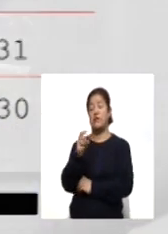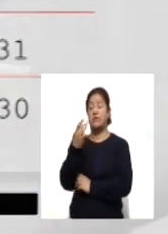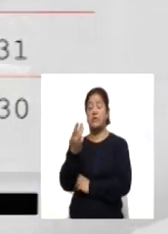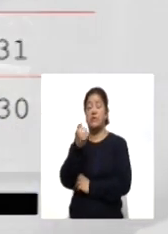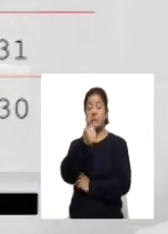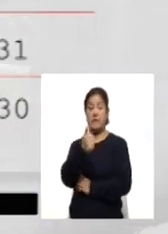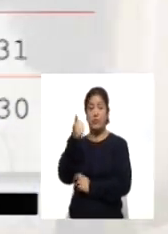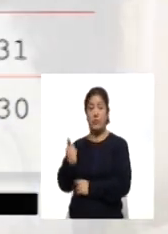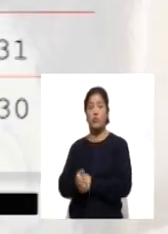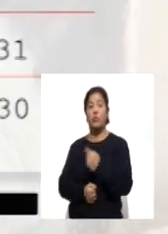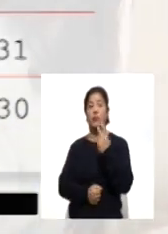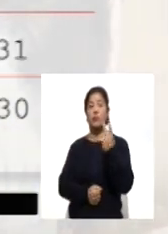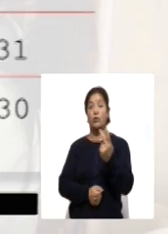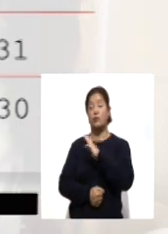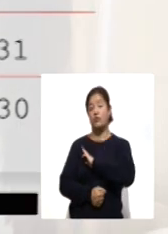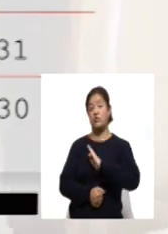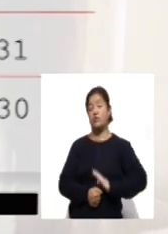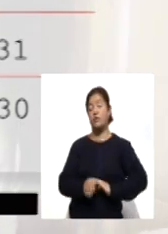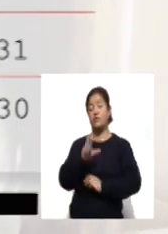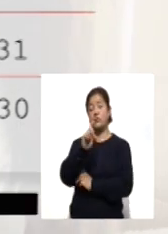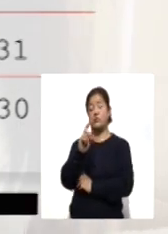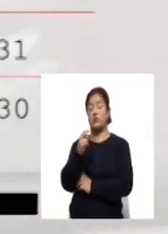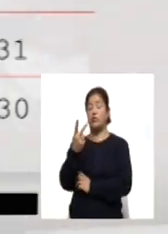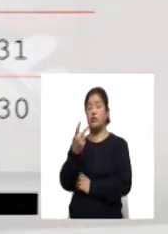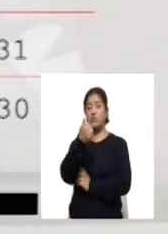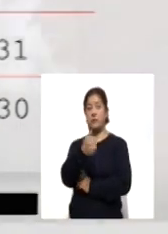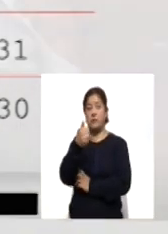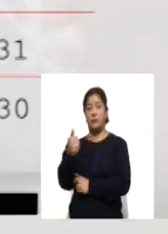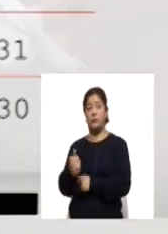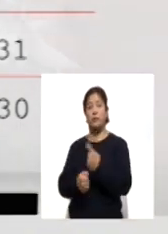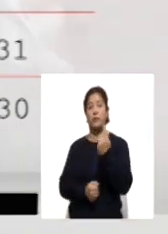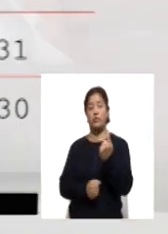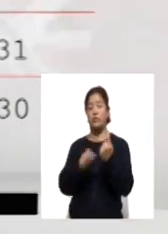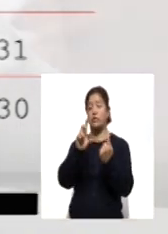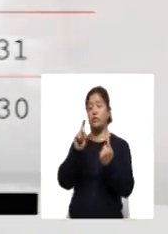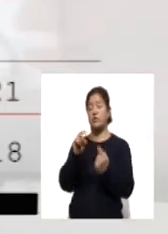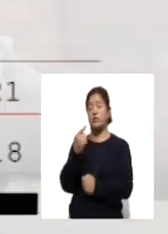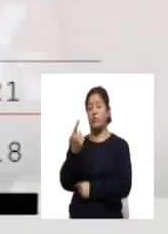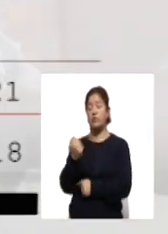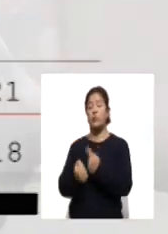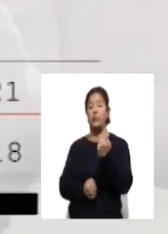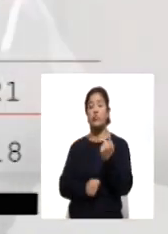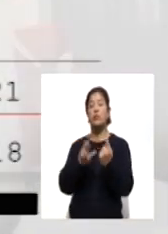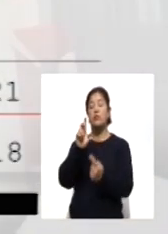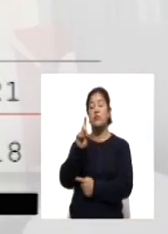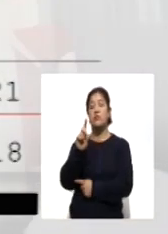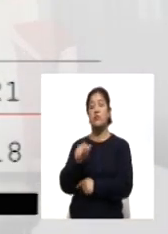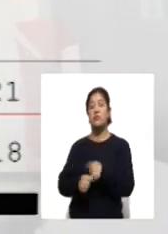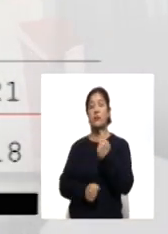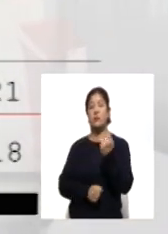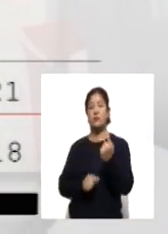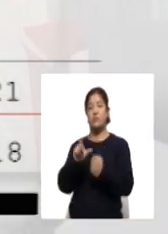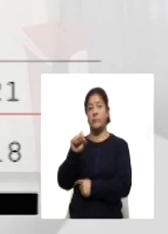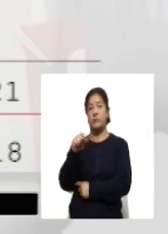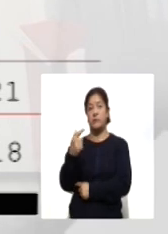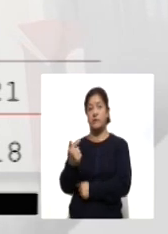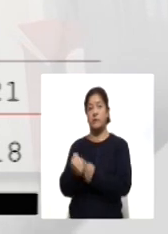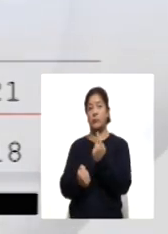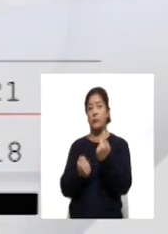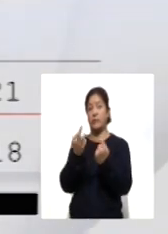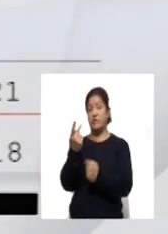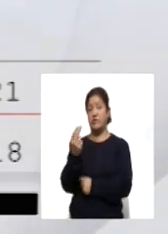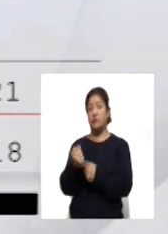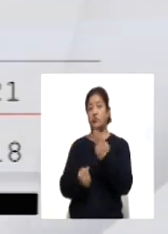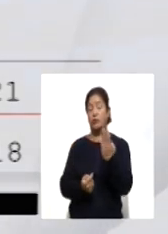José Teacalco y Santoro 32, Xiloxostla 31, Atlangatepec 30, Mazatecoxco 27, Muñoz de Domingo